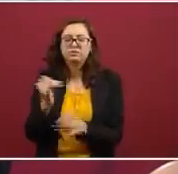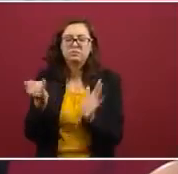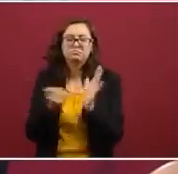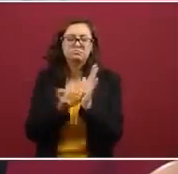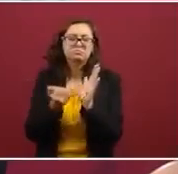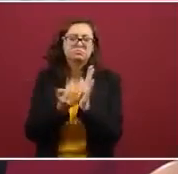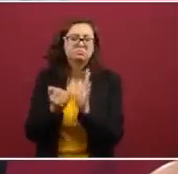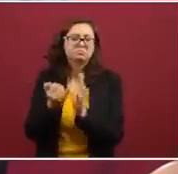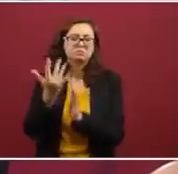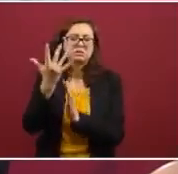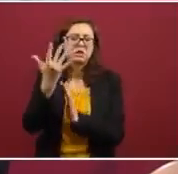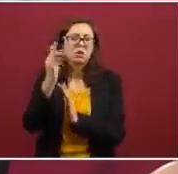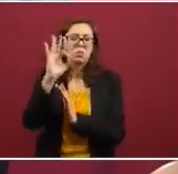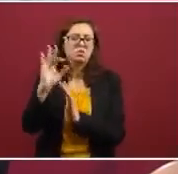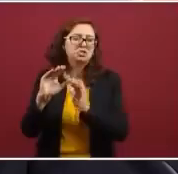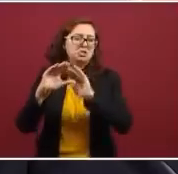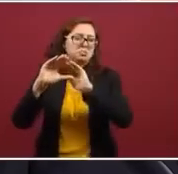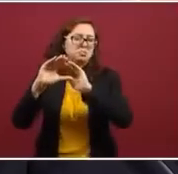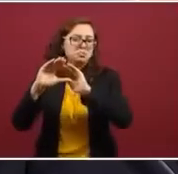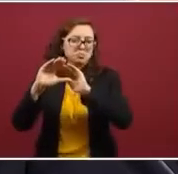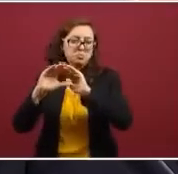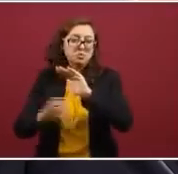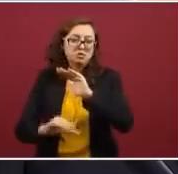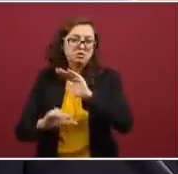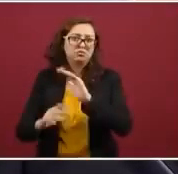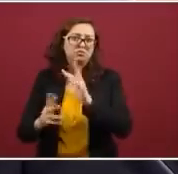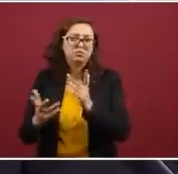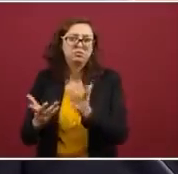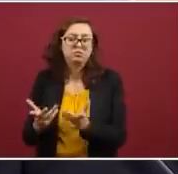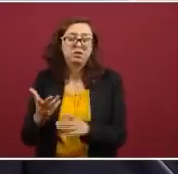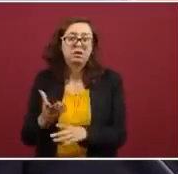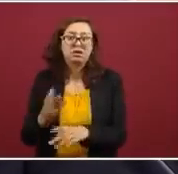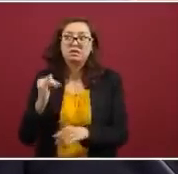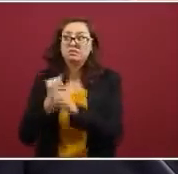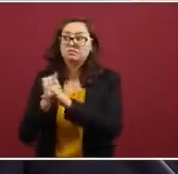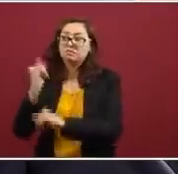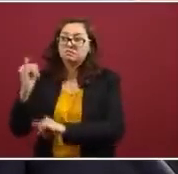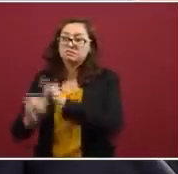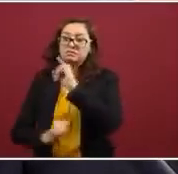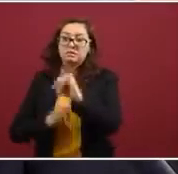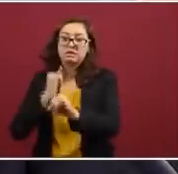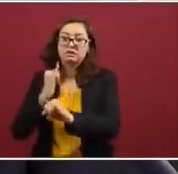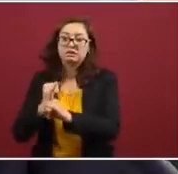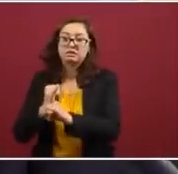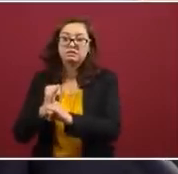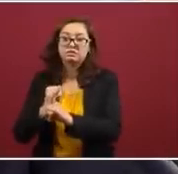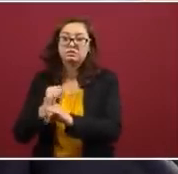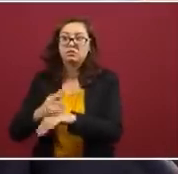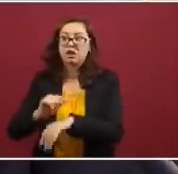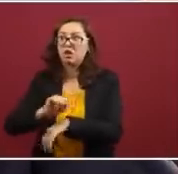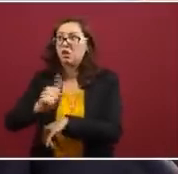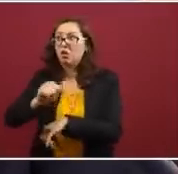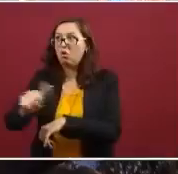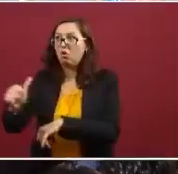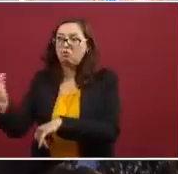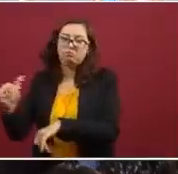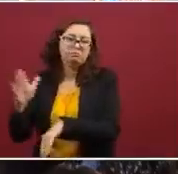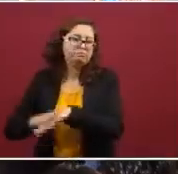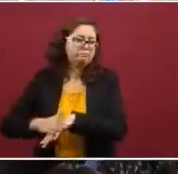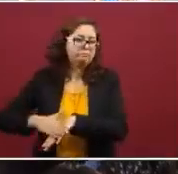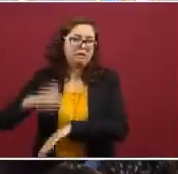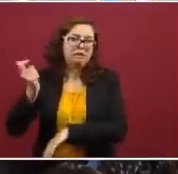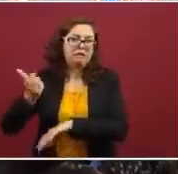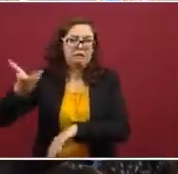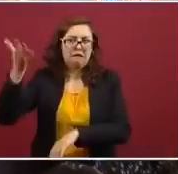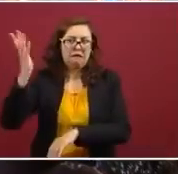está muy por debajo de lo que se cotiza la deuda internacional de Pemex en los mercados ahorita.